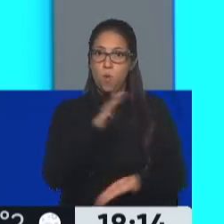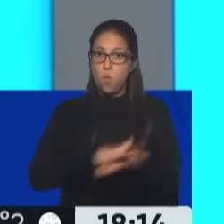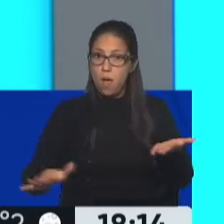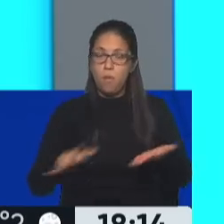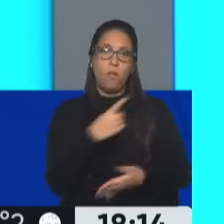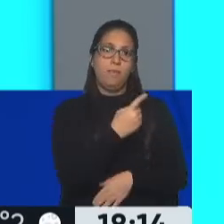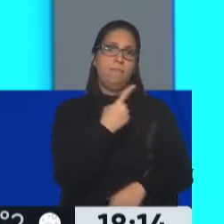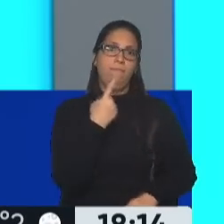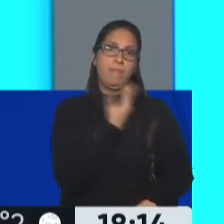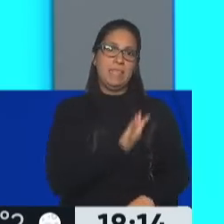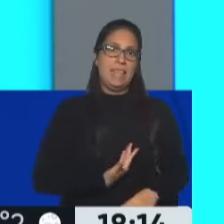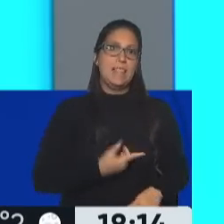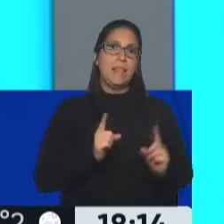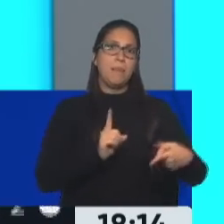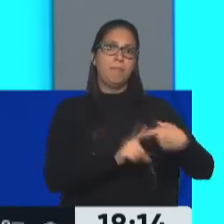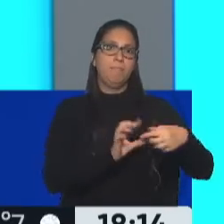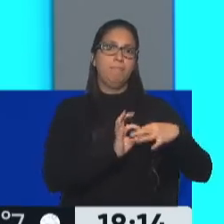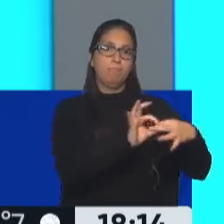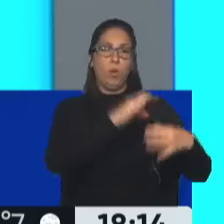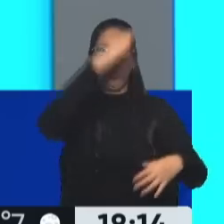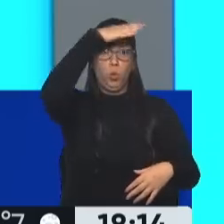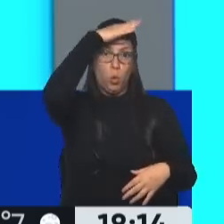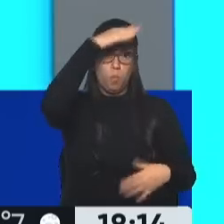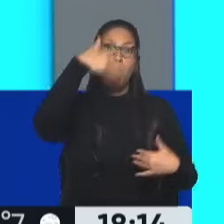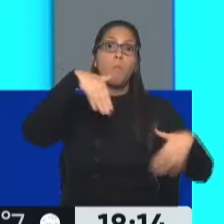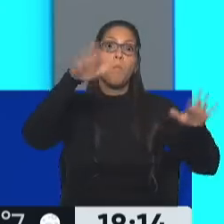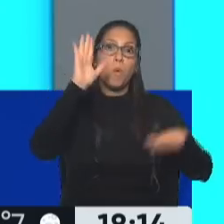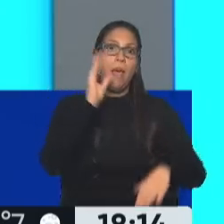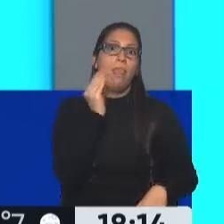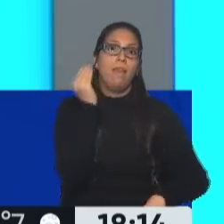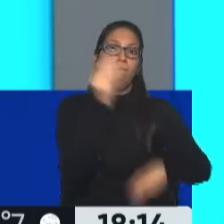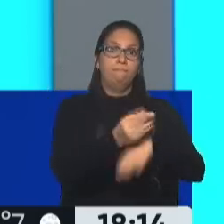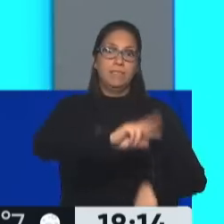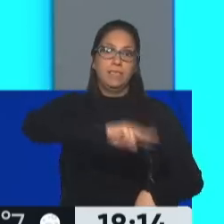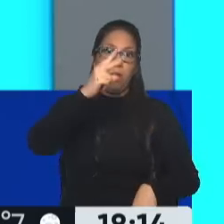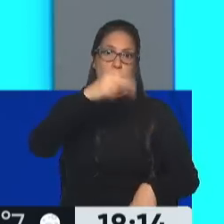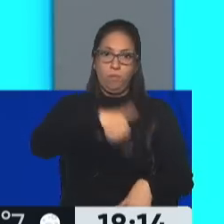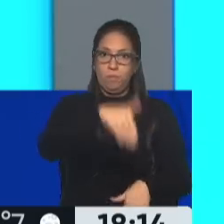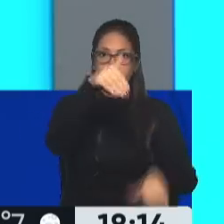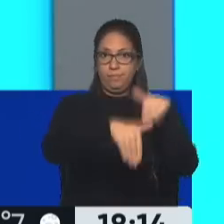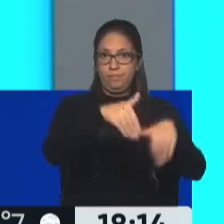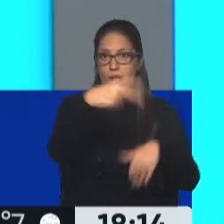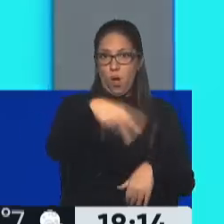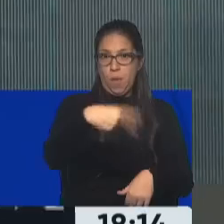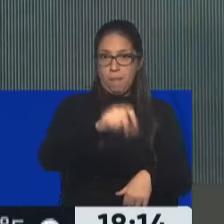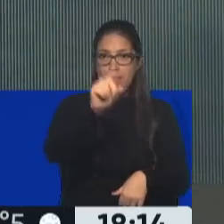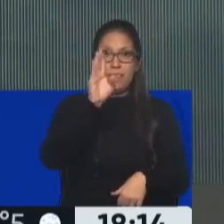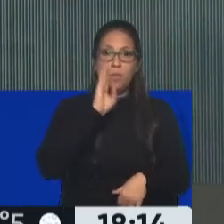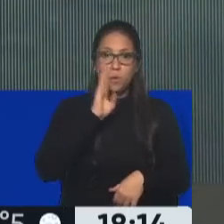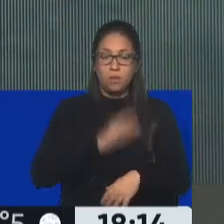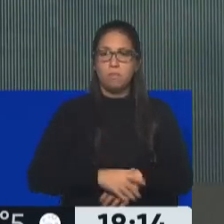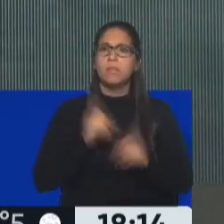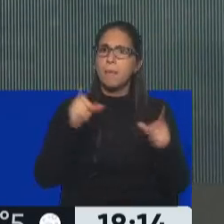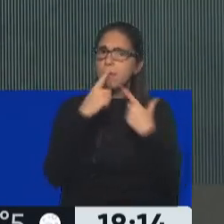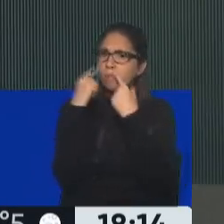que sabemos que tiene una cercanía con Donald Trump, que también puede estar mirando ya lo que va a pasar en noviembre en Estados Unidos. Con protestas por estos días